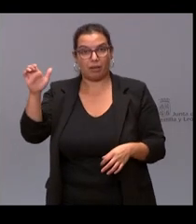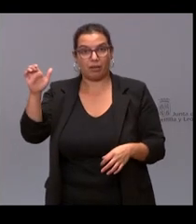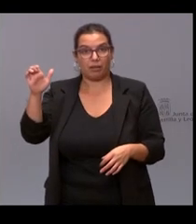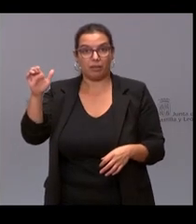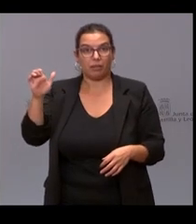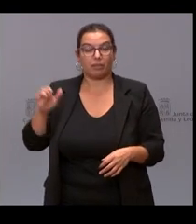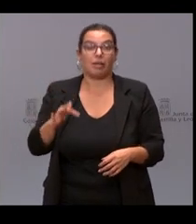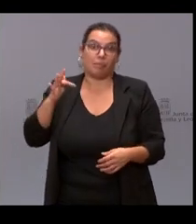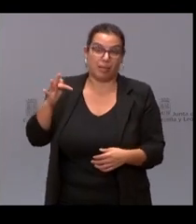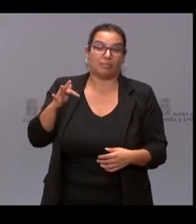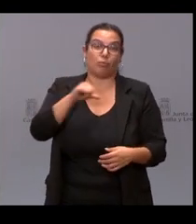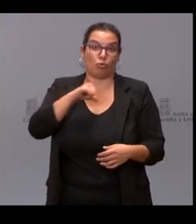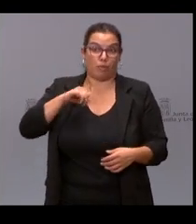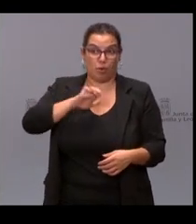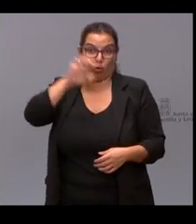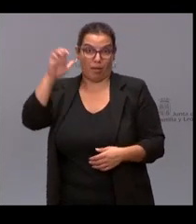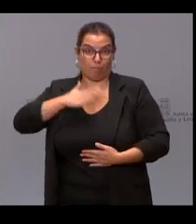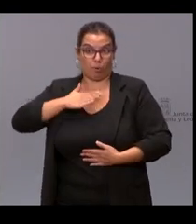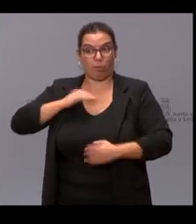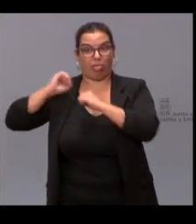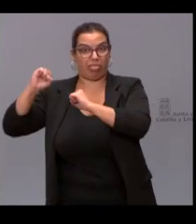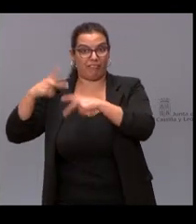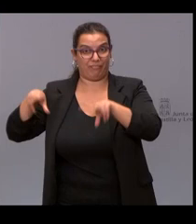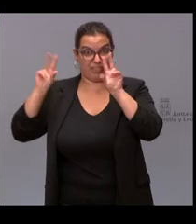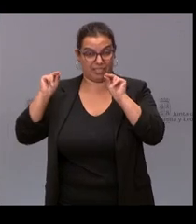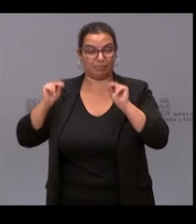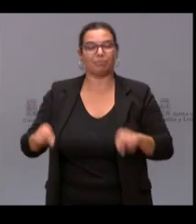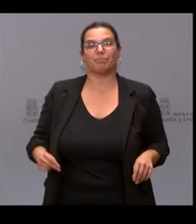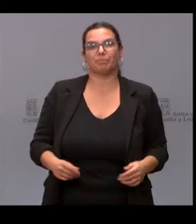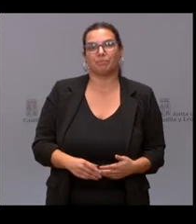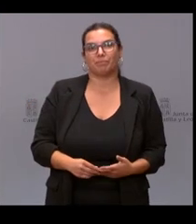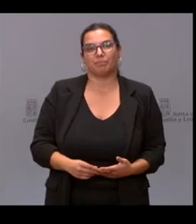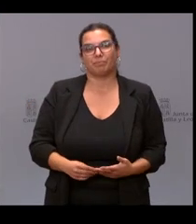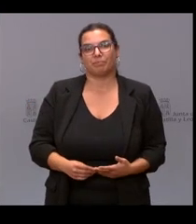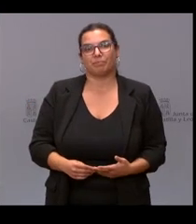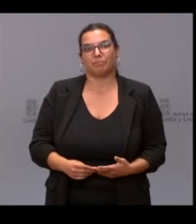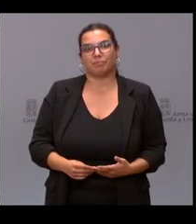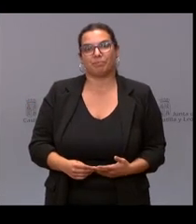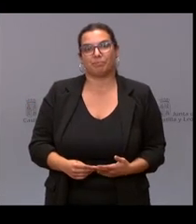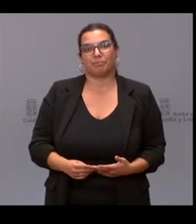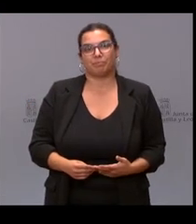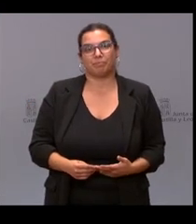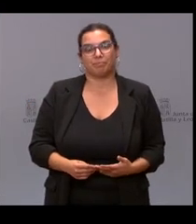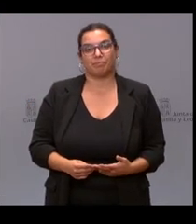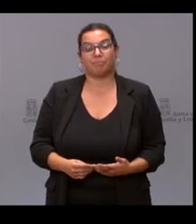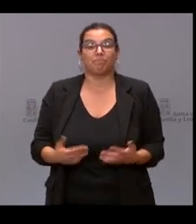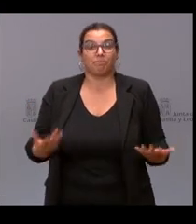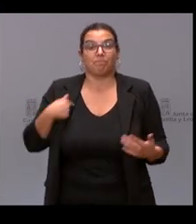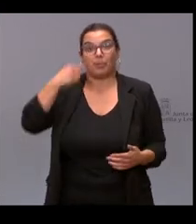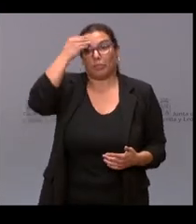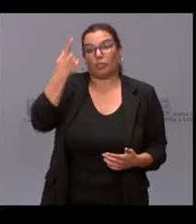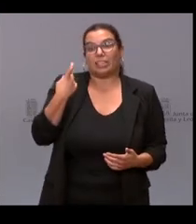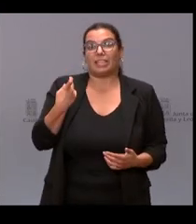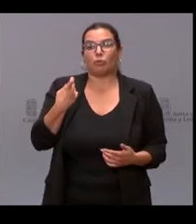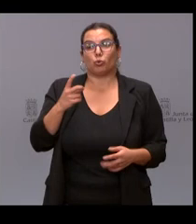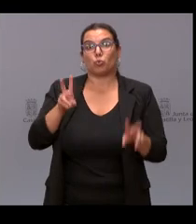Autonomy. Y de la autonomía europea, esas directivas. I think we need a new model. We need another public-private partnership model. Creo que necesitamos un